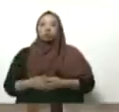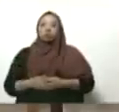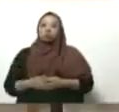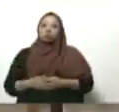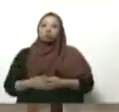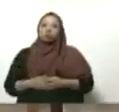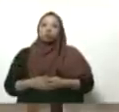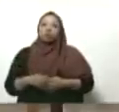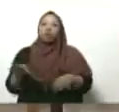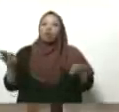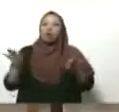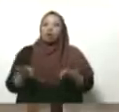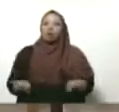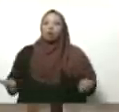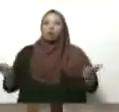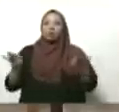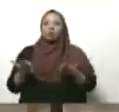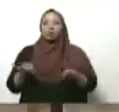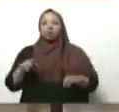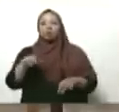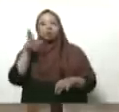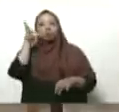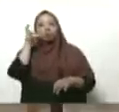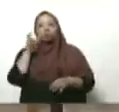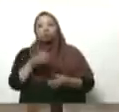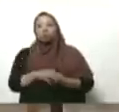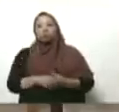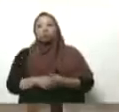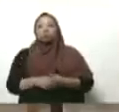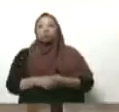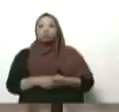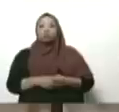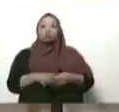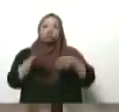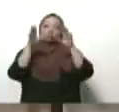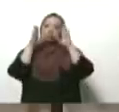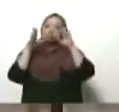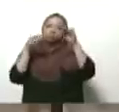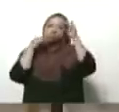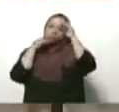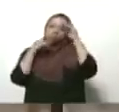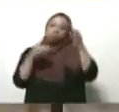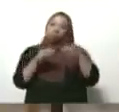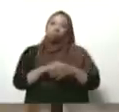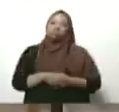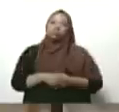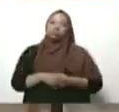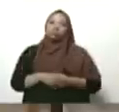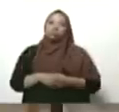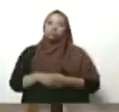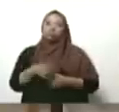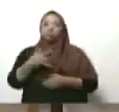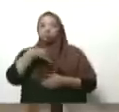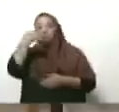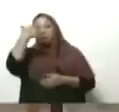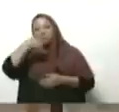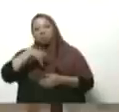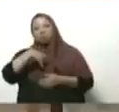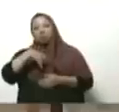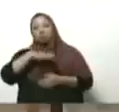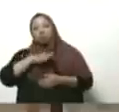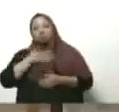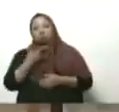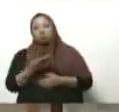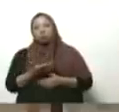no es solamente hoy en la unidad de atención al ciudadano o las personas que están